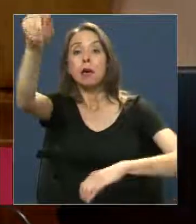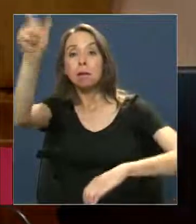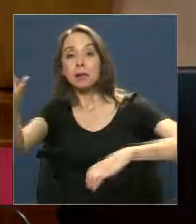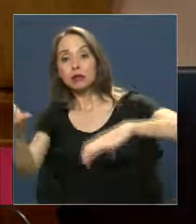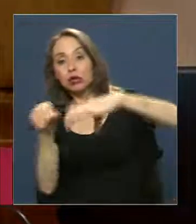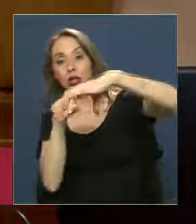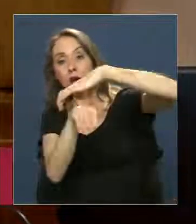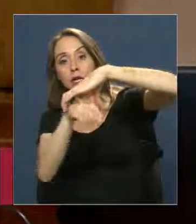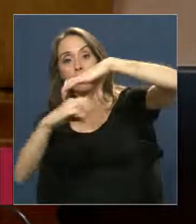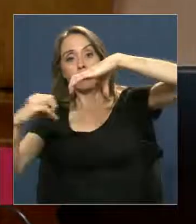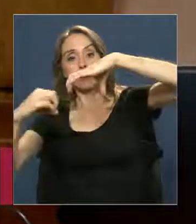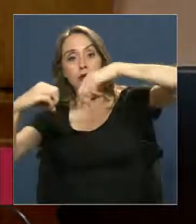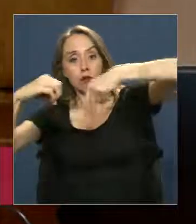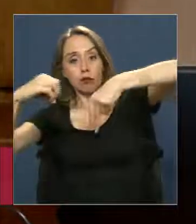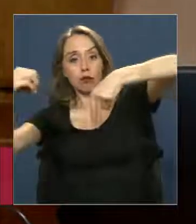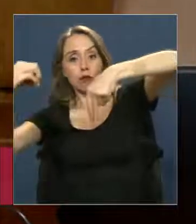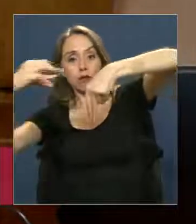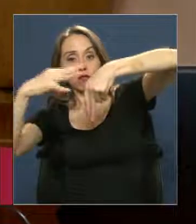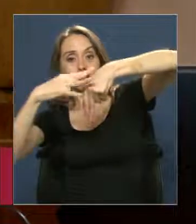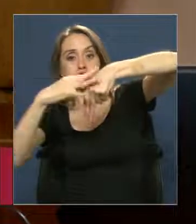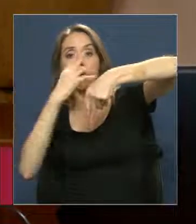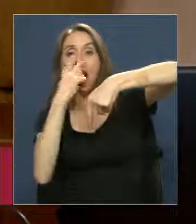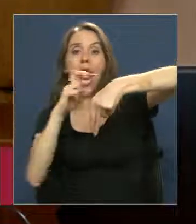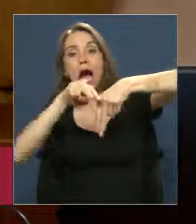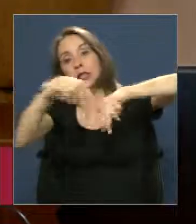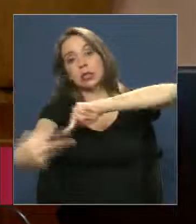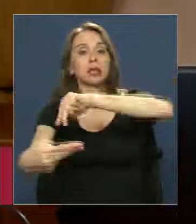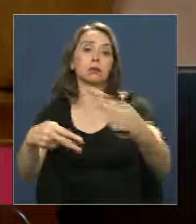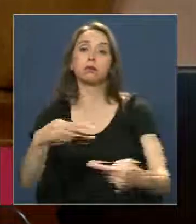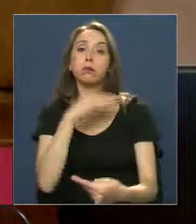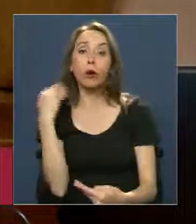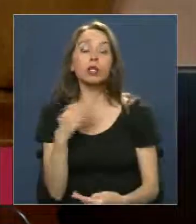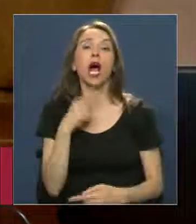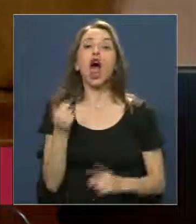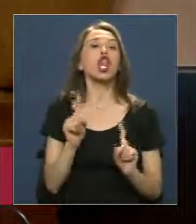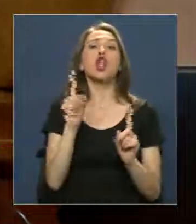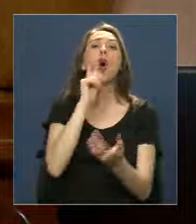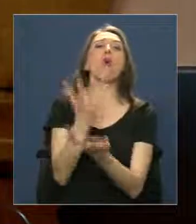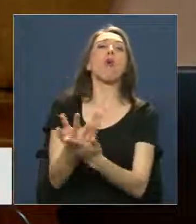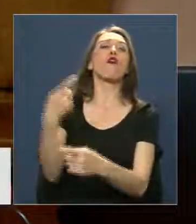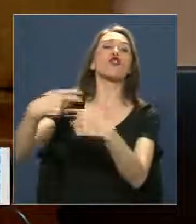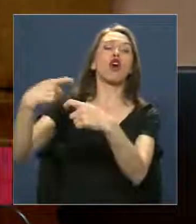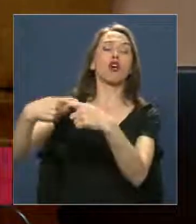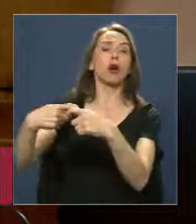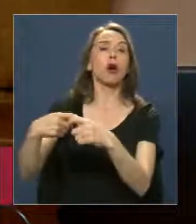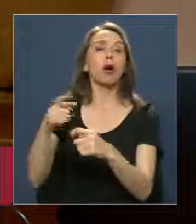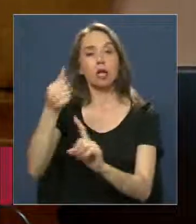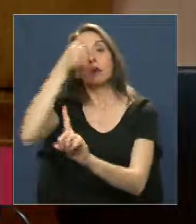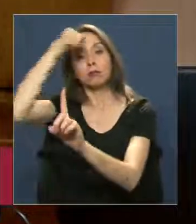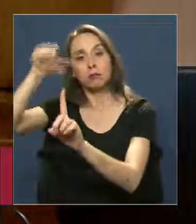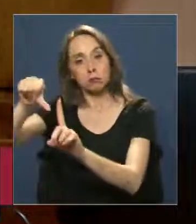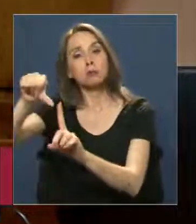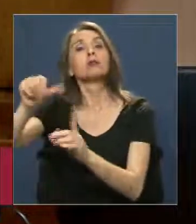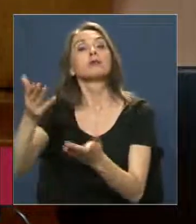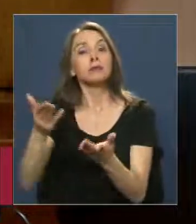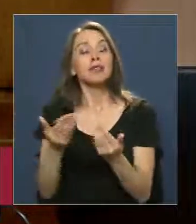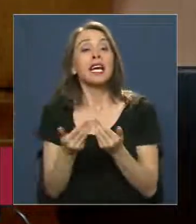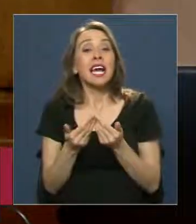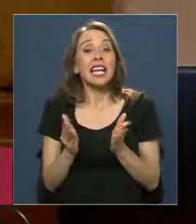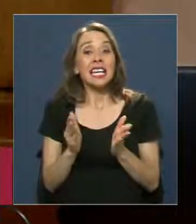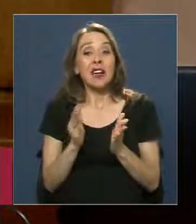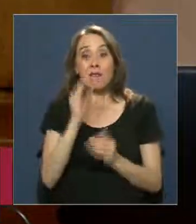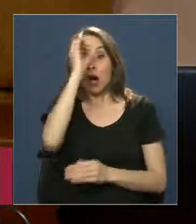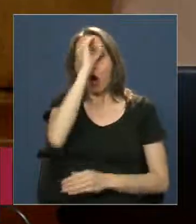es lo que hacen las sociedades modernas, y eso es lo que queremos llegar, y bajo ningún punto de vista queremos afectar la libertad de expresión. Lo único que decimos es que la libertad de expresión tiene un